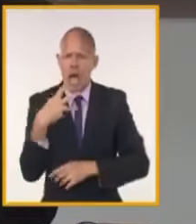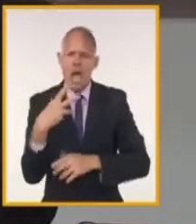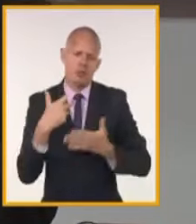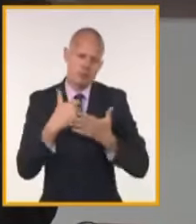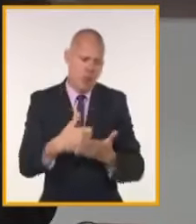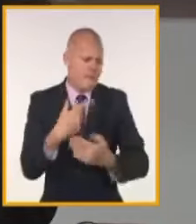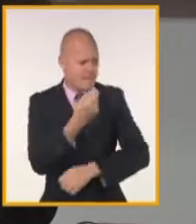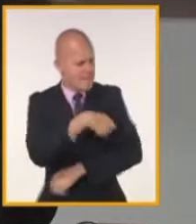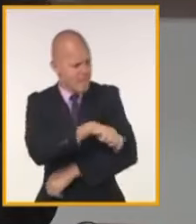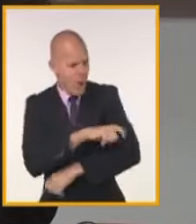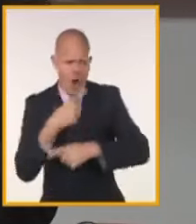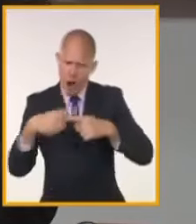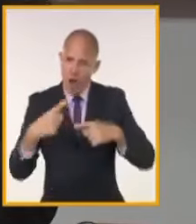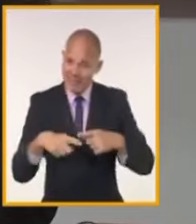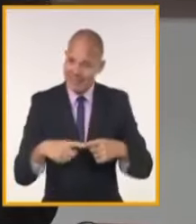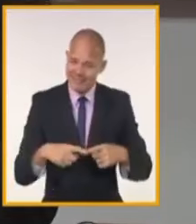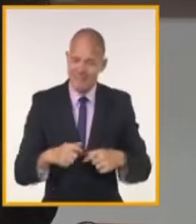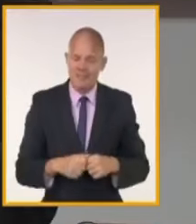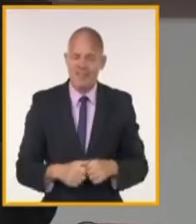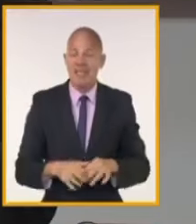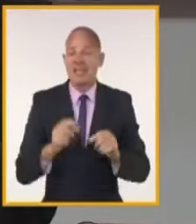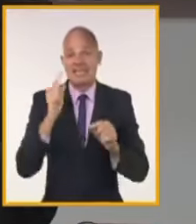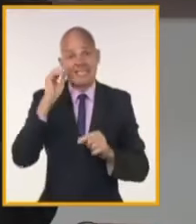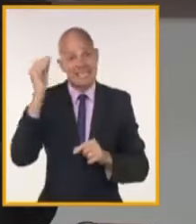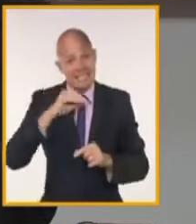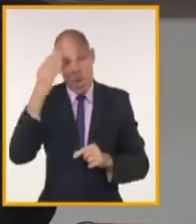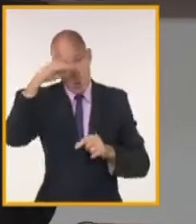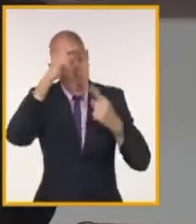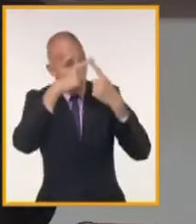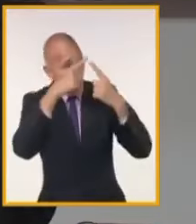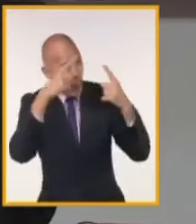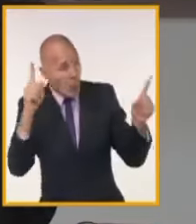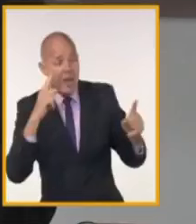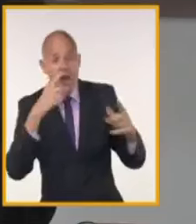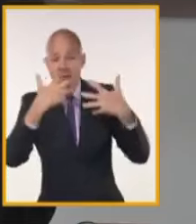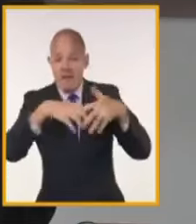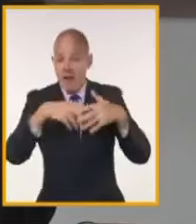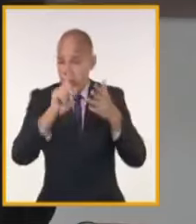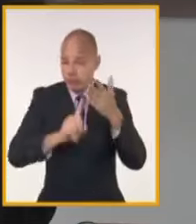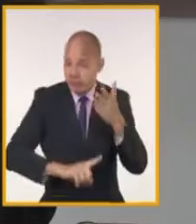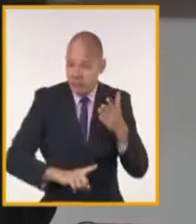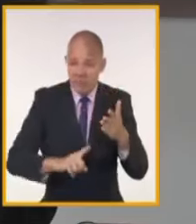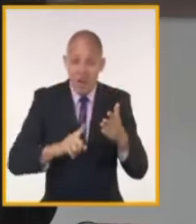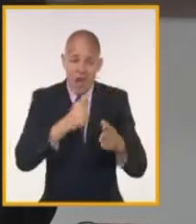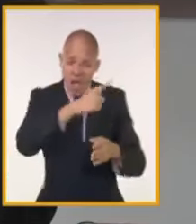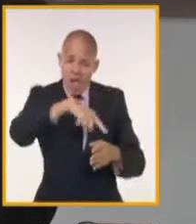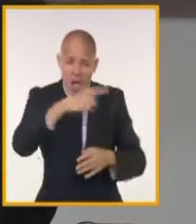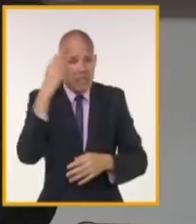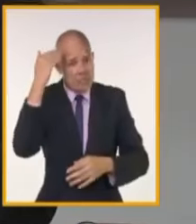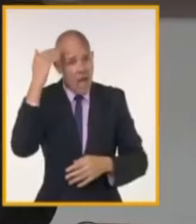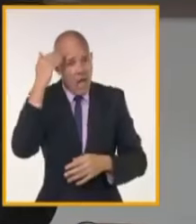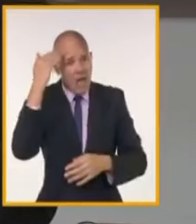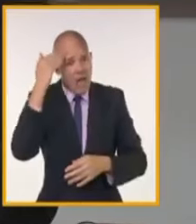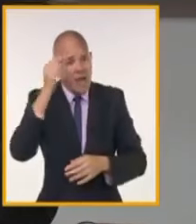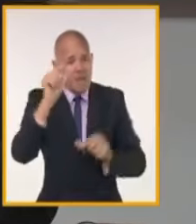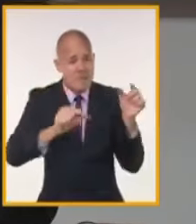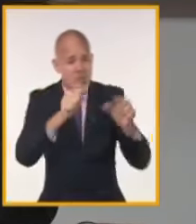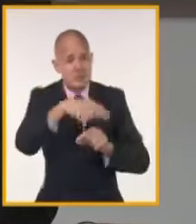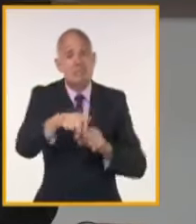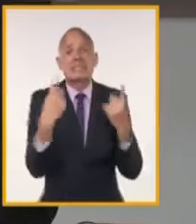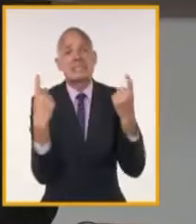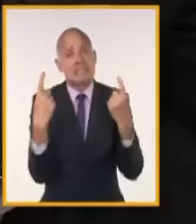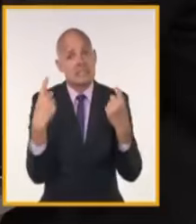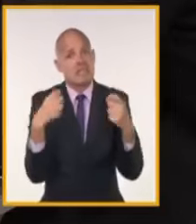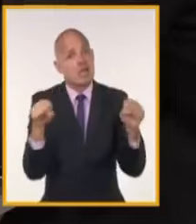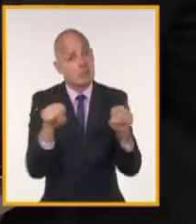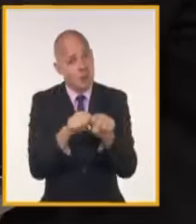nuestras termoeléctricas todos los trabajadores todos los técnicos todos los cuadros están conscientes del nivel de afectación que que se